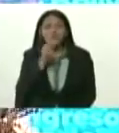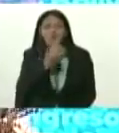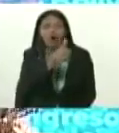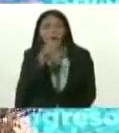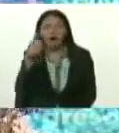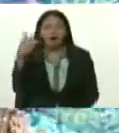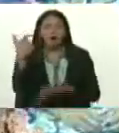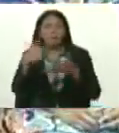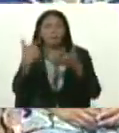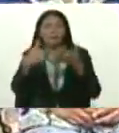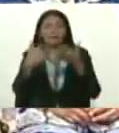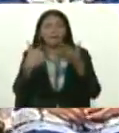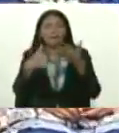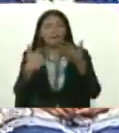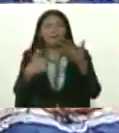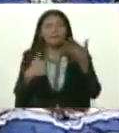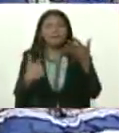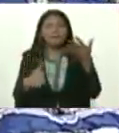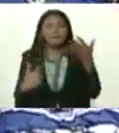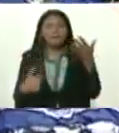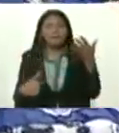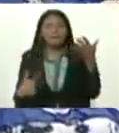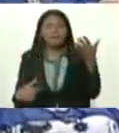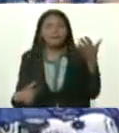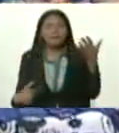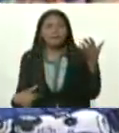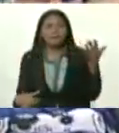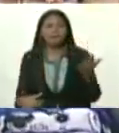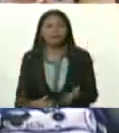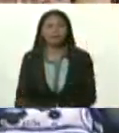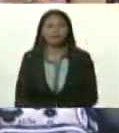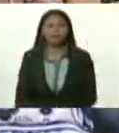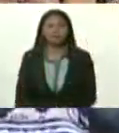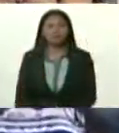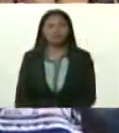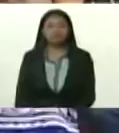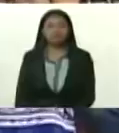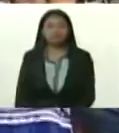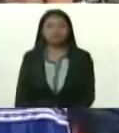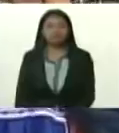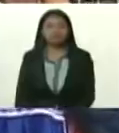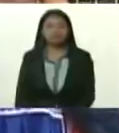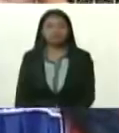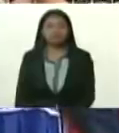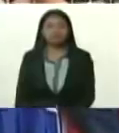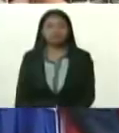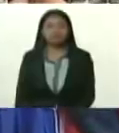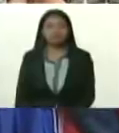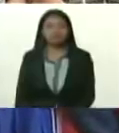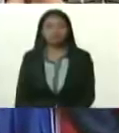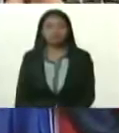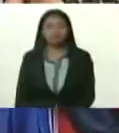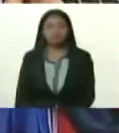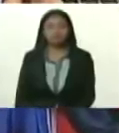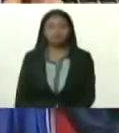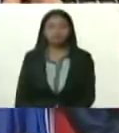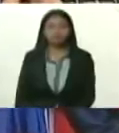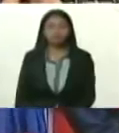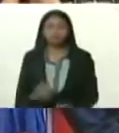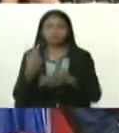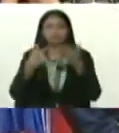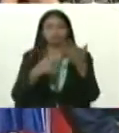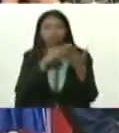Antonio Rumbos, Elías Romero, Alberto Aray, Cecilio Pérez, Zoila Llanes y